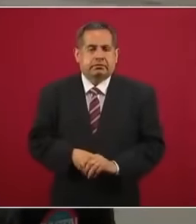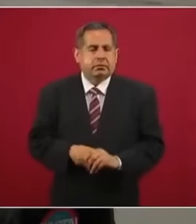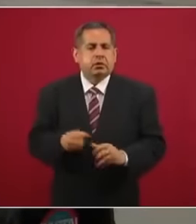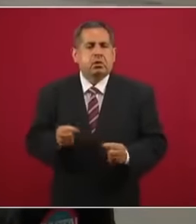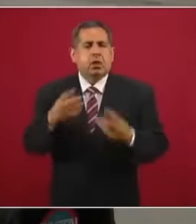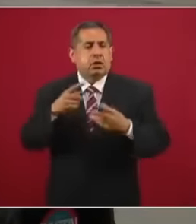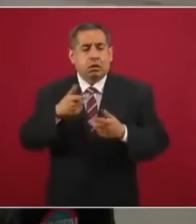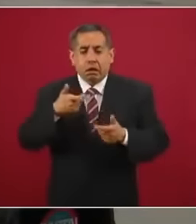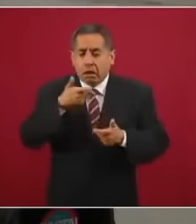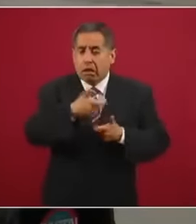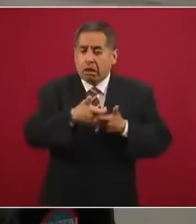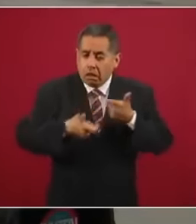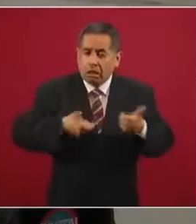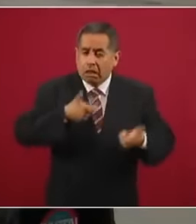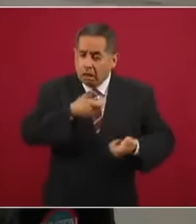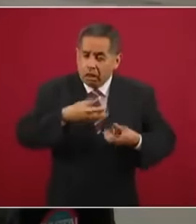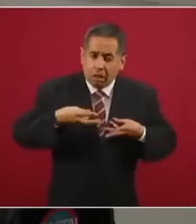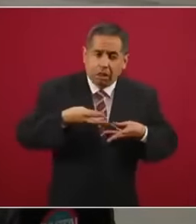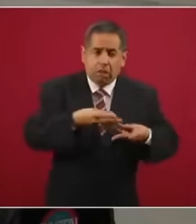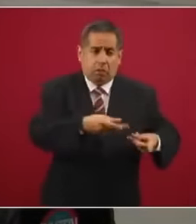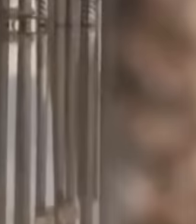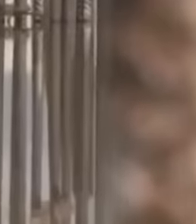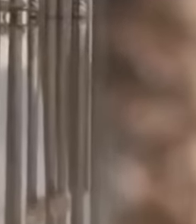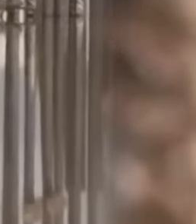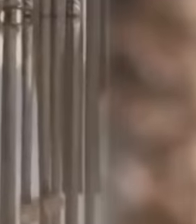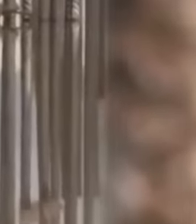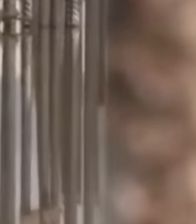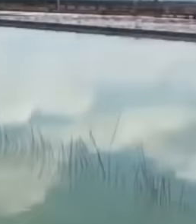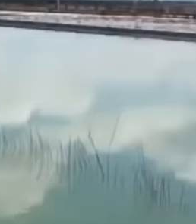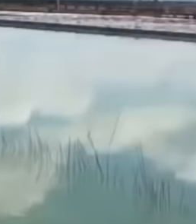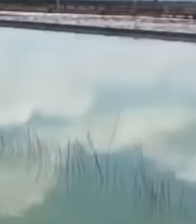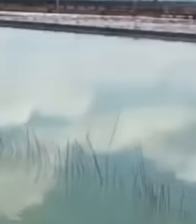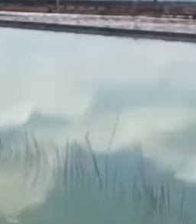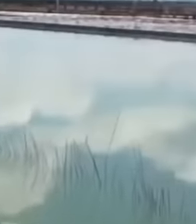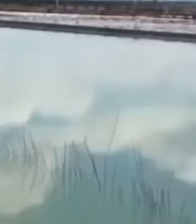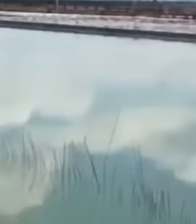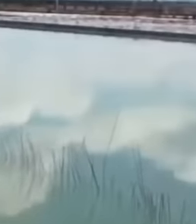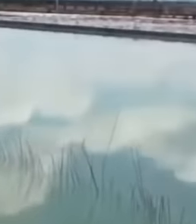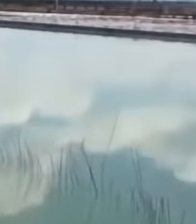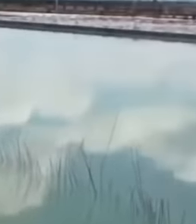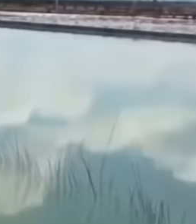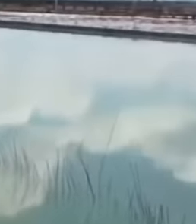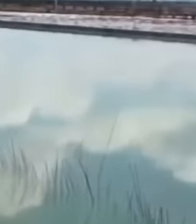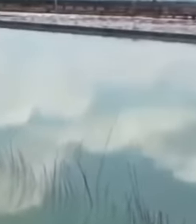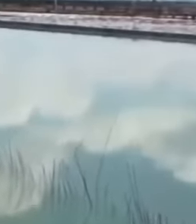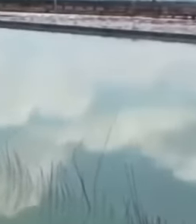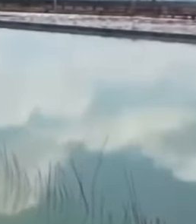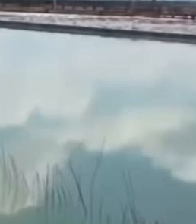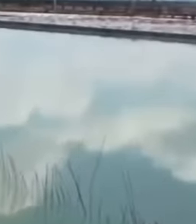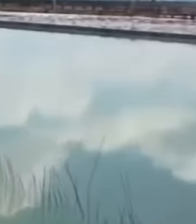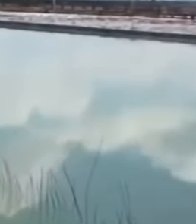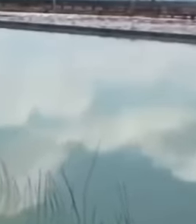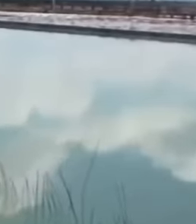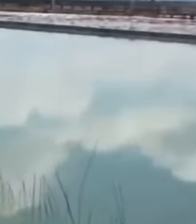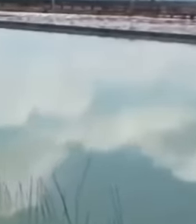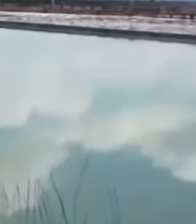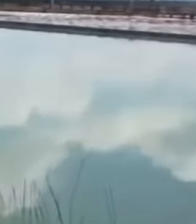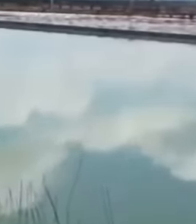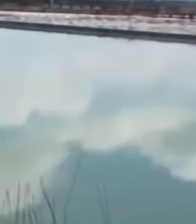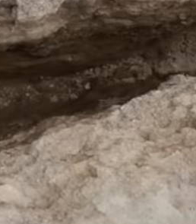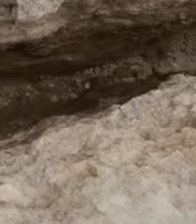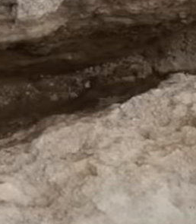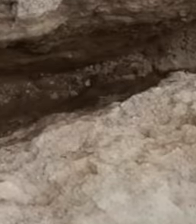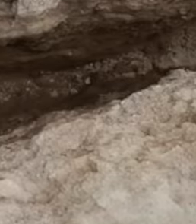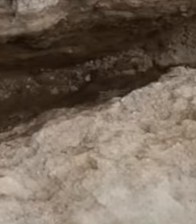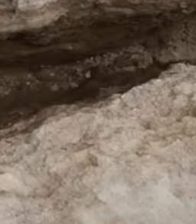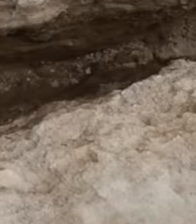¿Cuánto nos iba a costar estar bombeando? Pero acá no acaba todo. Unas 20